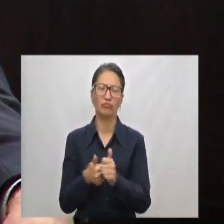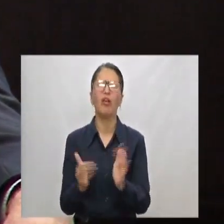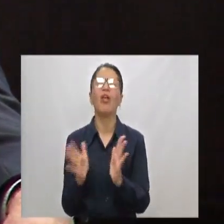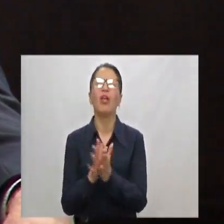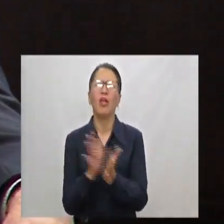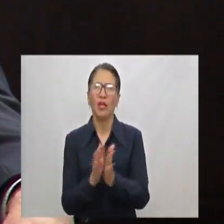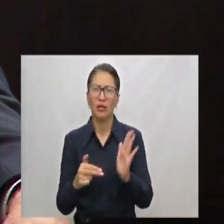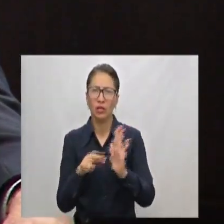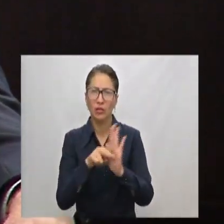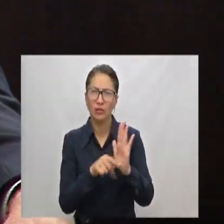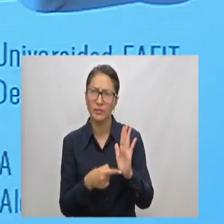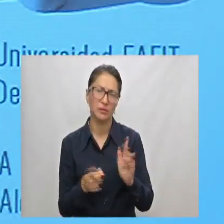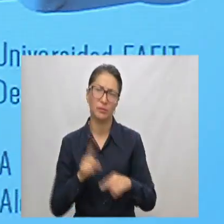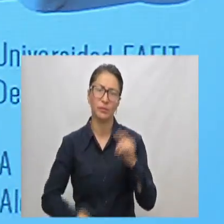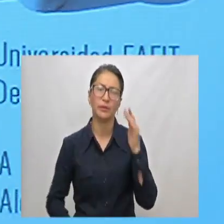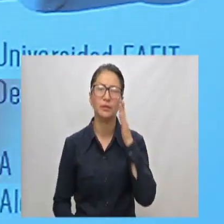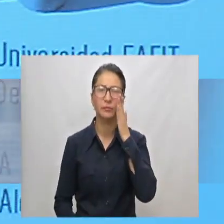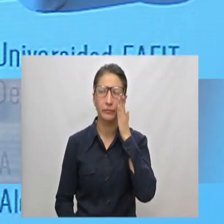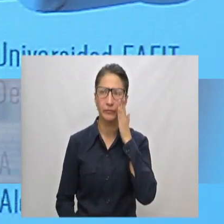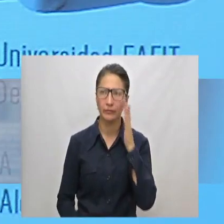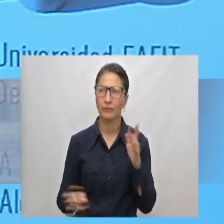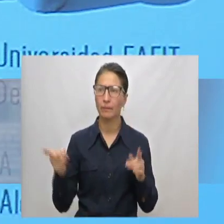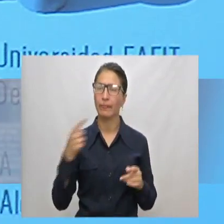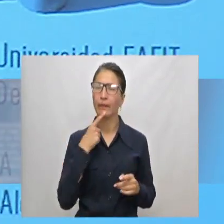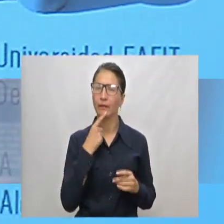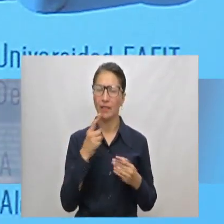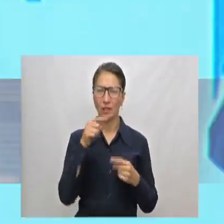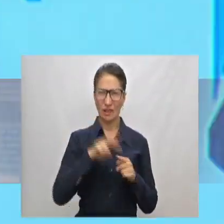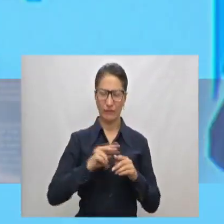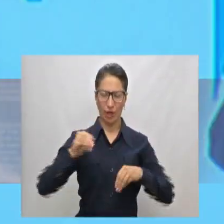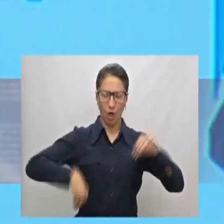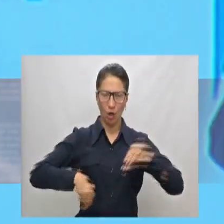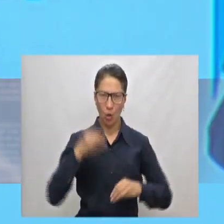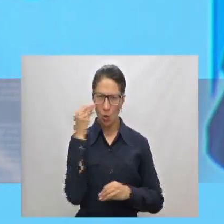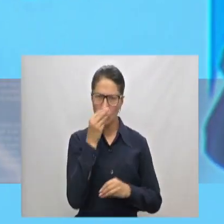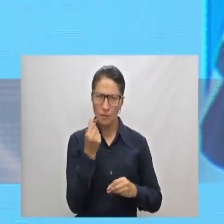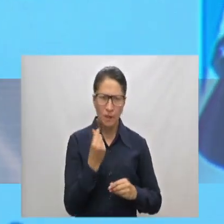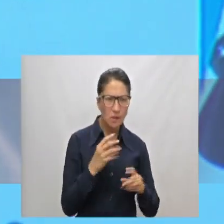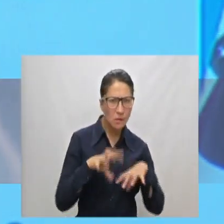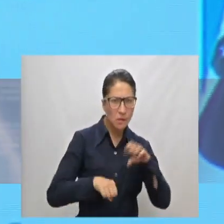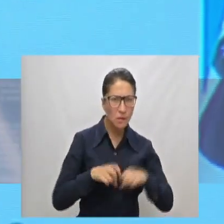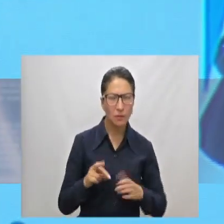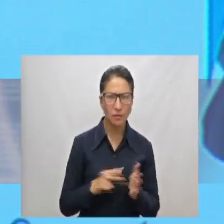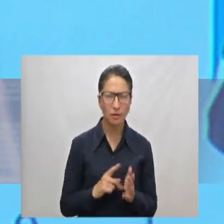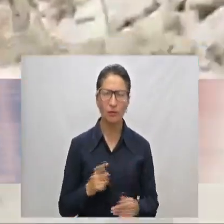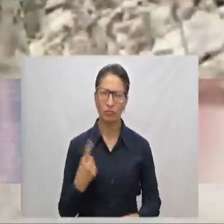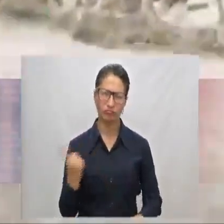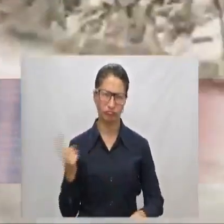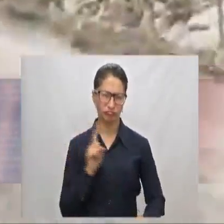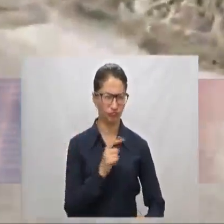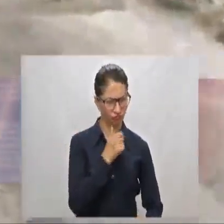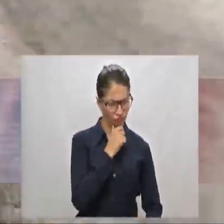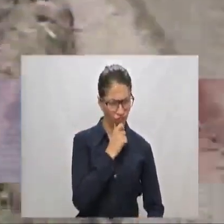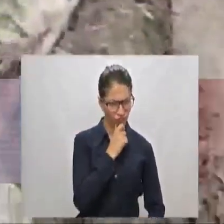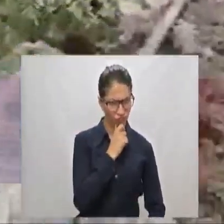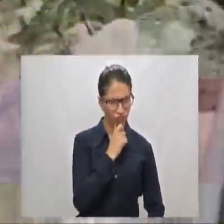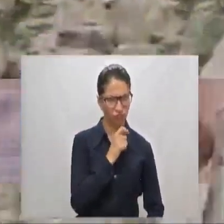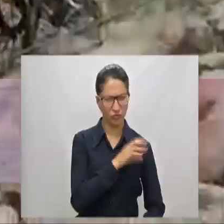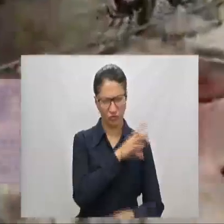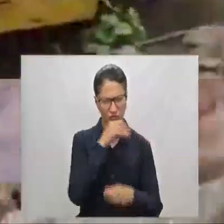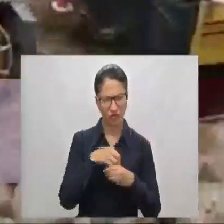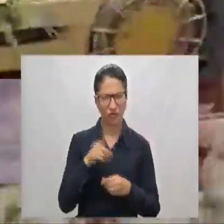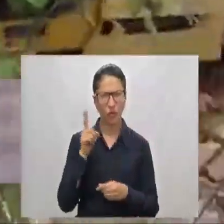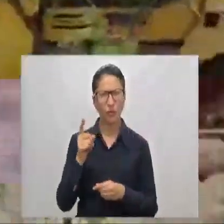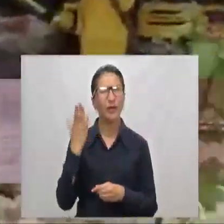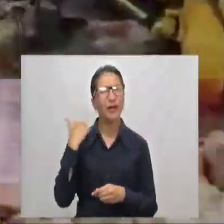avalar esa norma. En el panel La corrupción, el fin de la democracia, Maya Villazón anunció la intervención de la